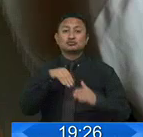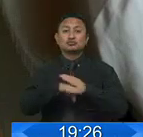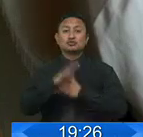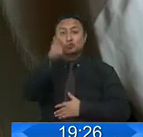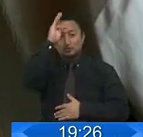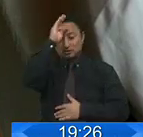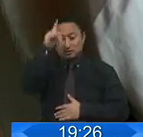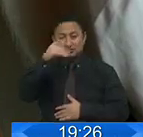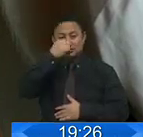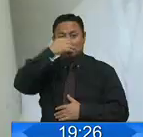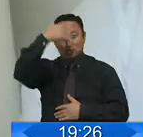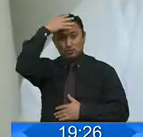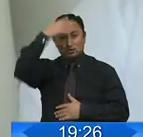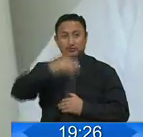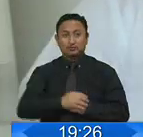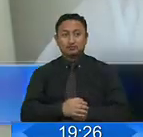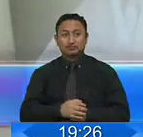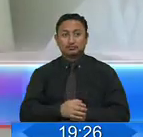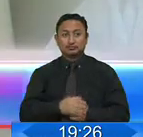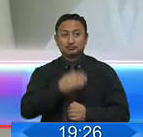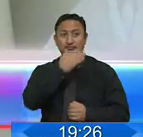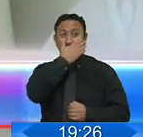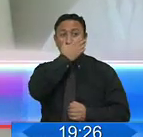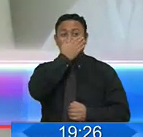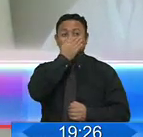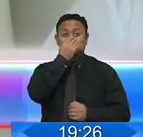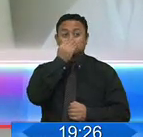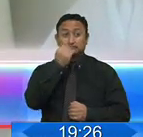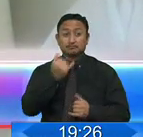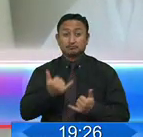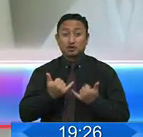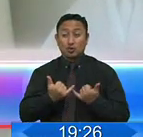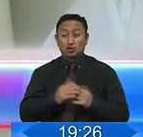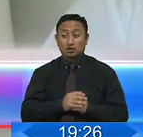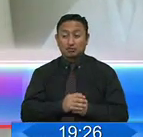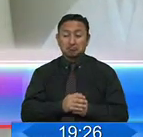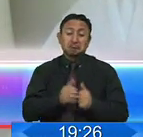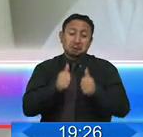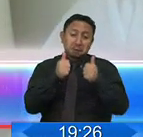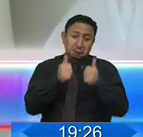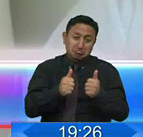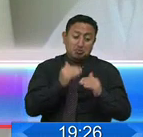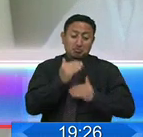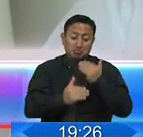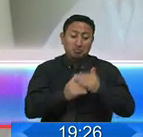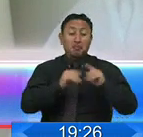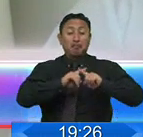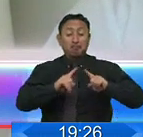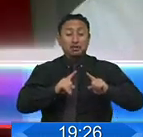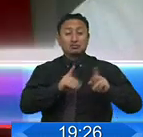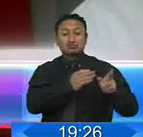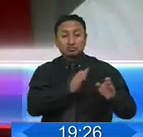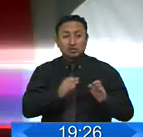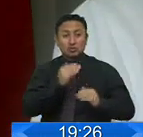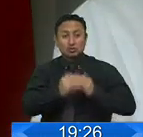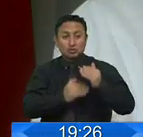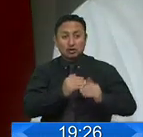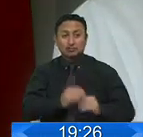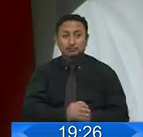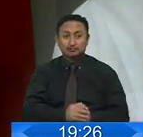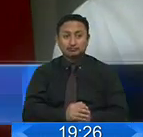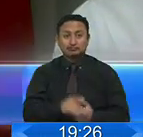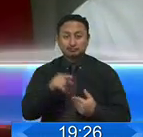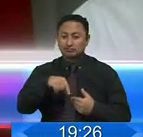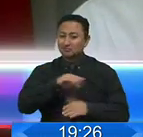asilados en Santo Domingo. El momento está estable, pero necesita continuar su vigilancia. Se realizarán todos